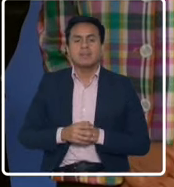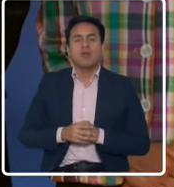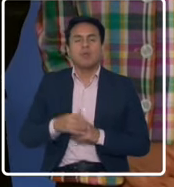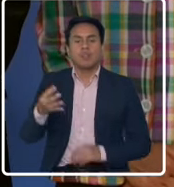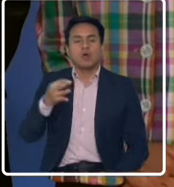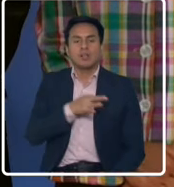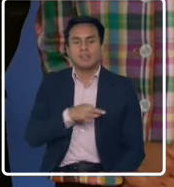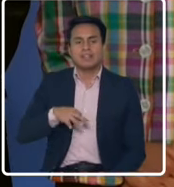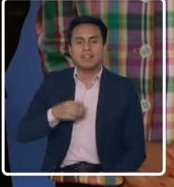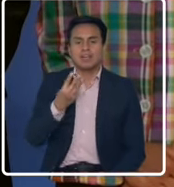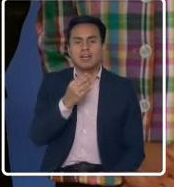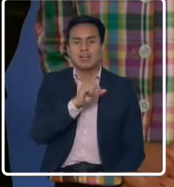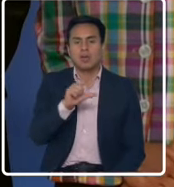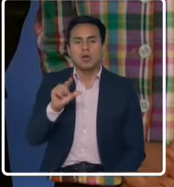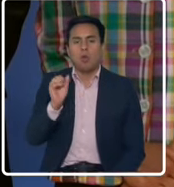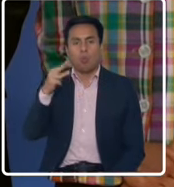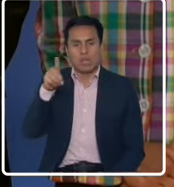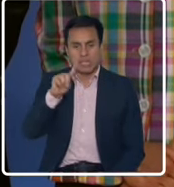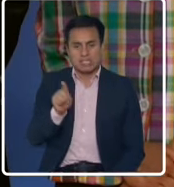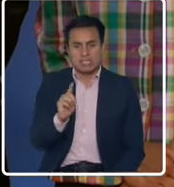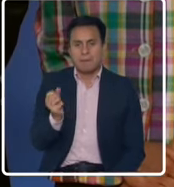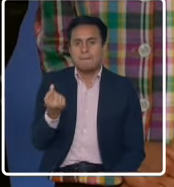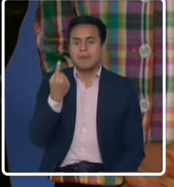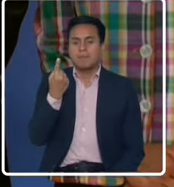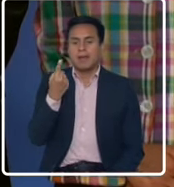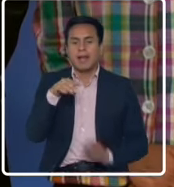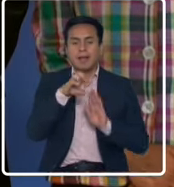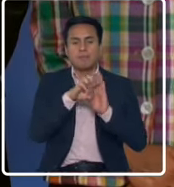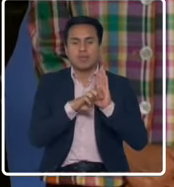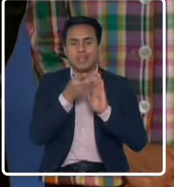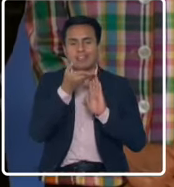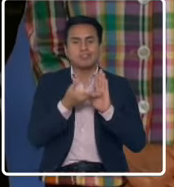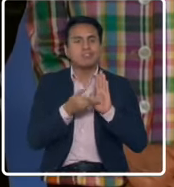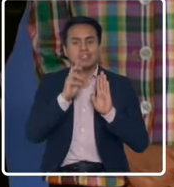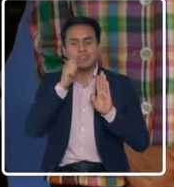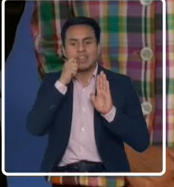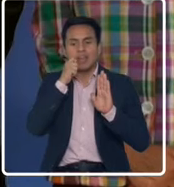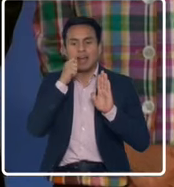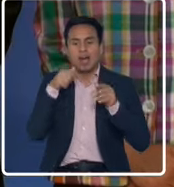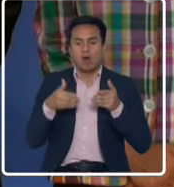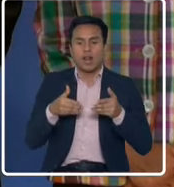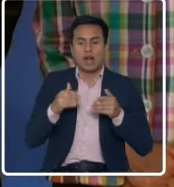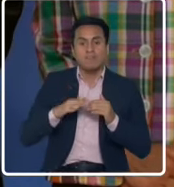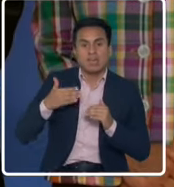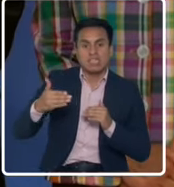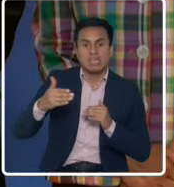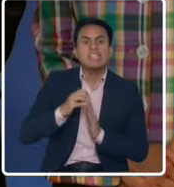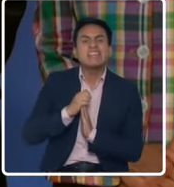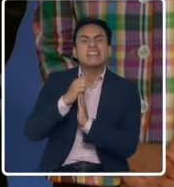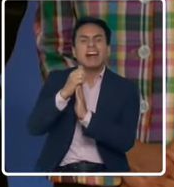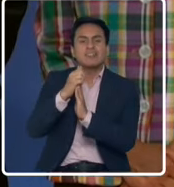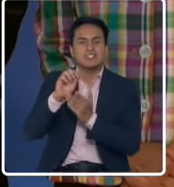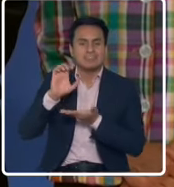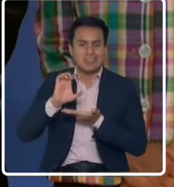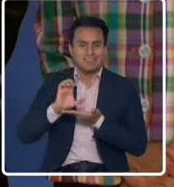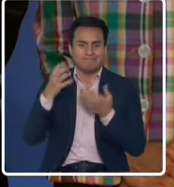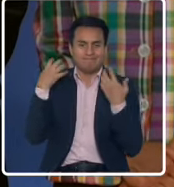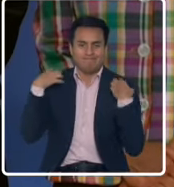señaló la ministra Williams hay una primera parte de proyectos que van a ser que están siendo y van a ser liderados por el